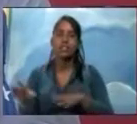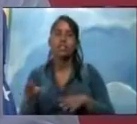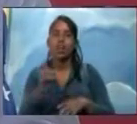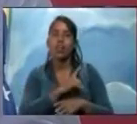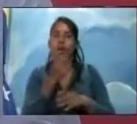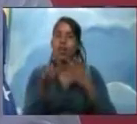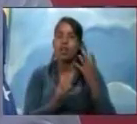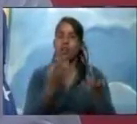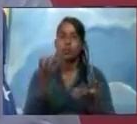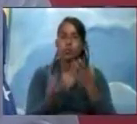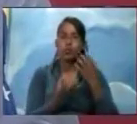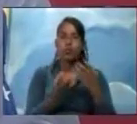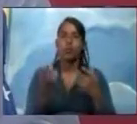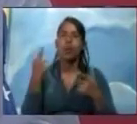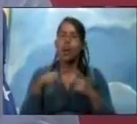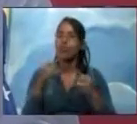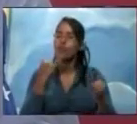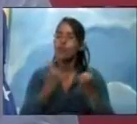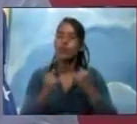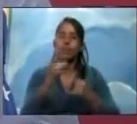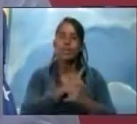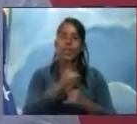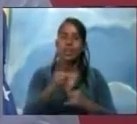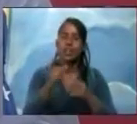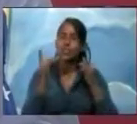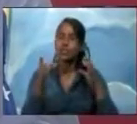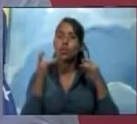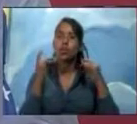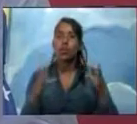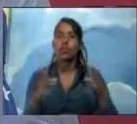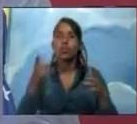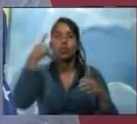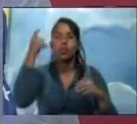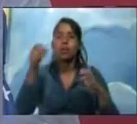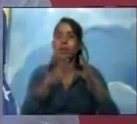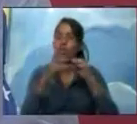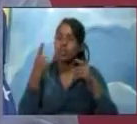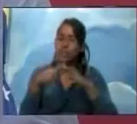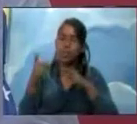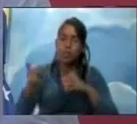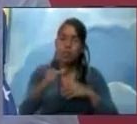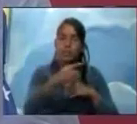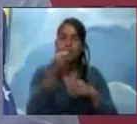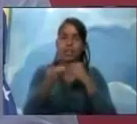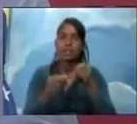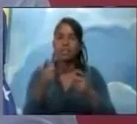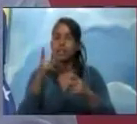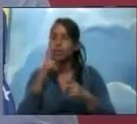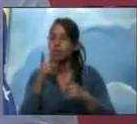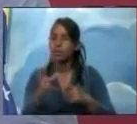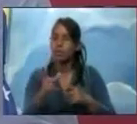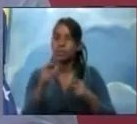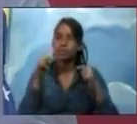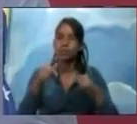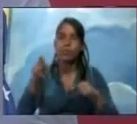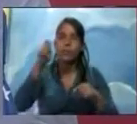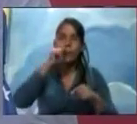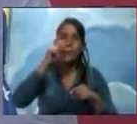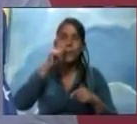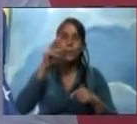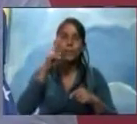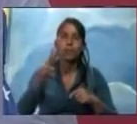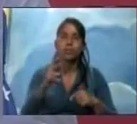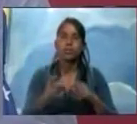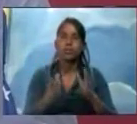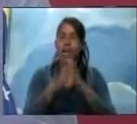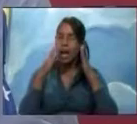al fuego, hay un final doloroso para toda aquella persona que hace los mal. Acá Daniel pues ve una